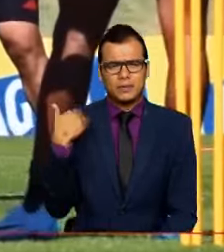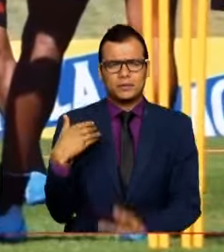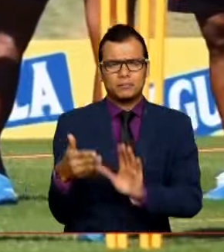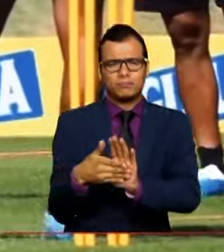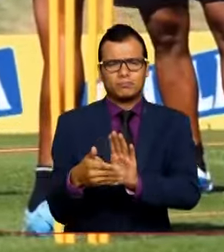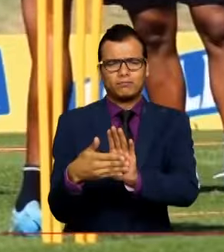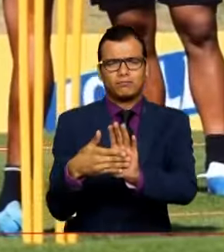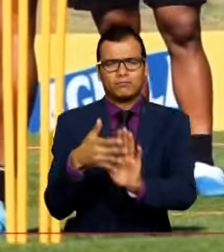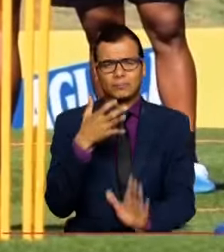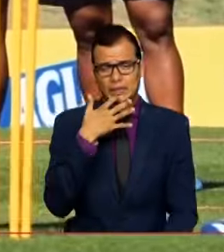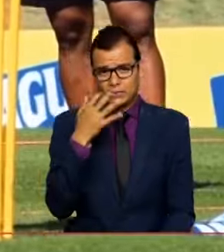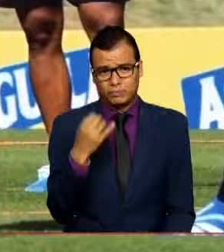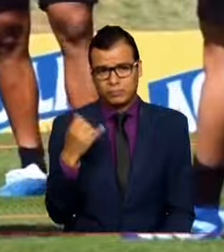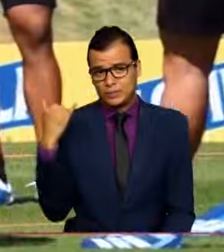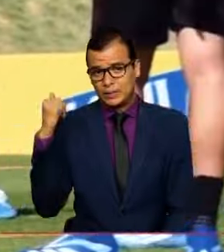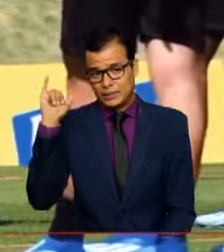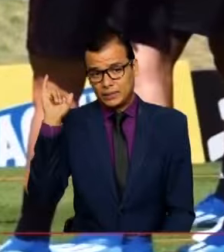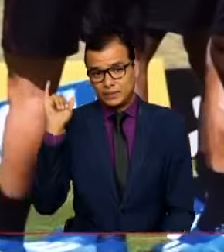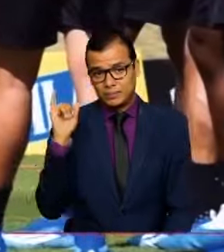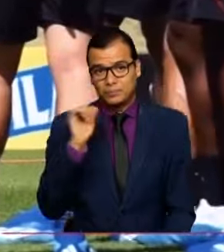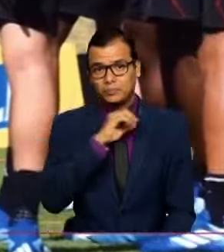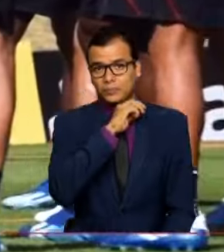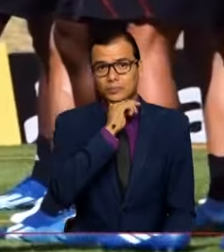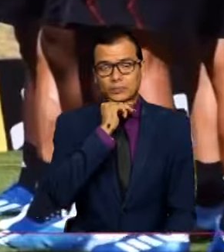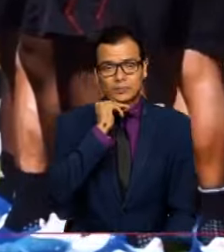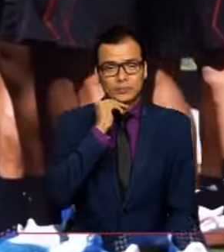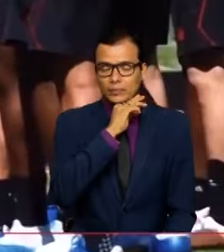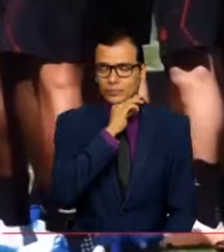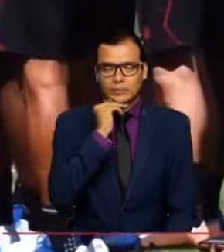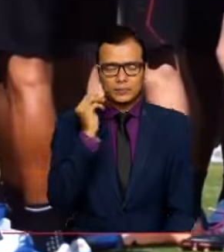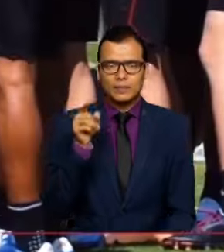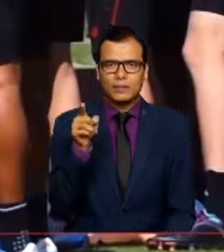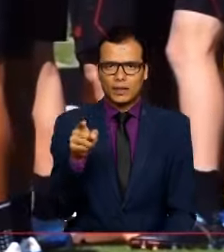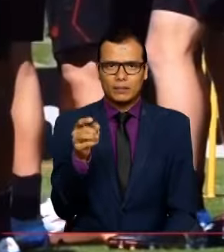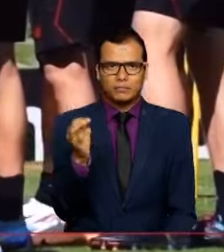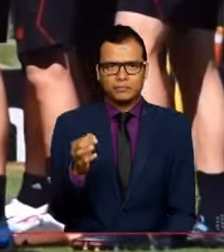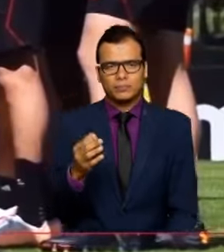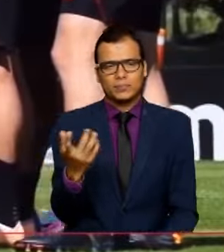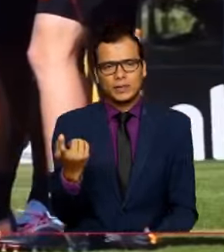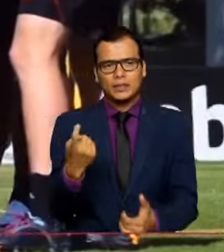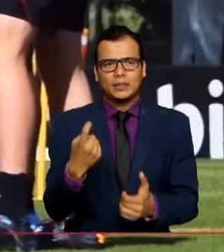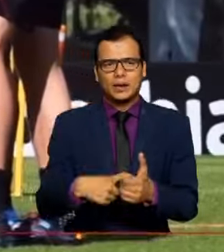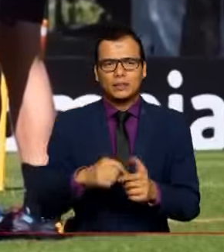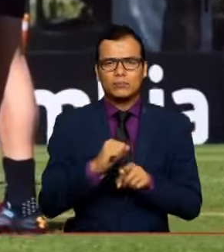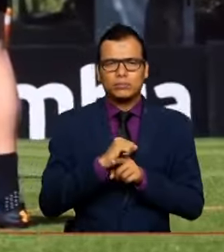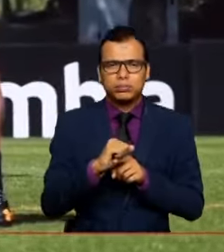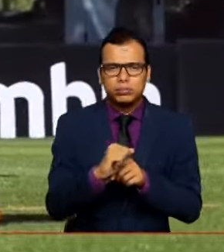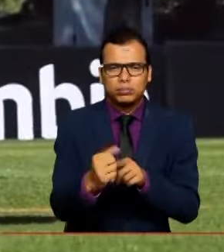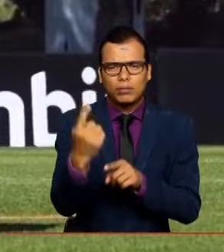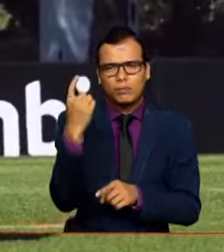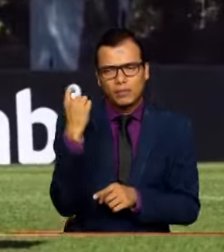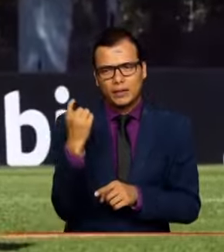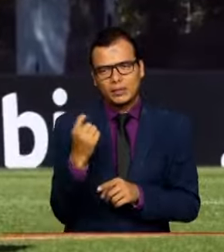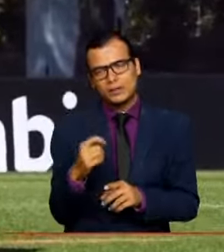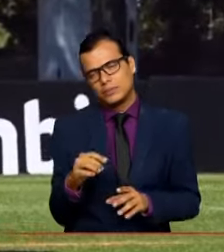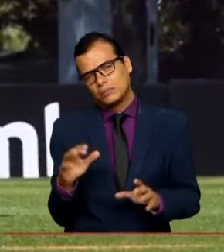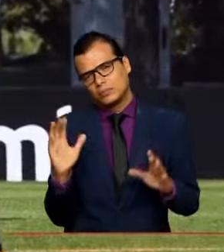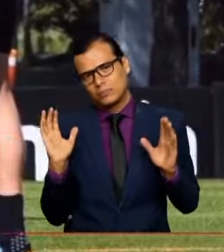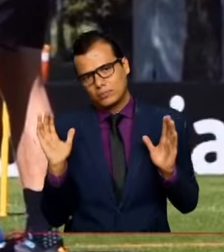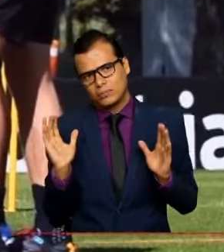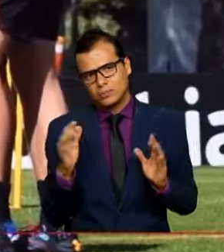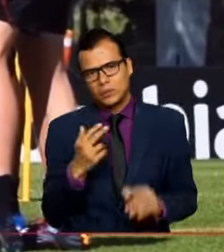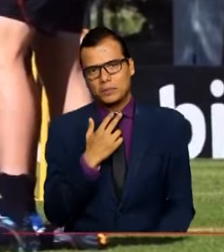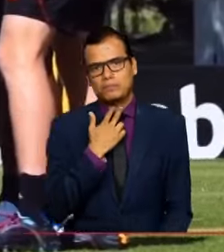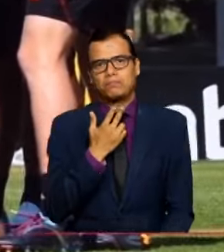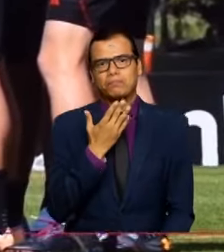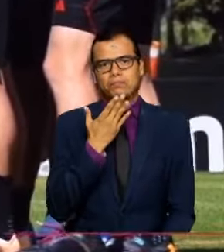todos lados. El tema es que ha tenido poca actividad y... bueno, no le alcanzó a lo